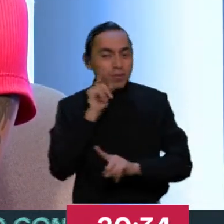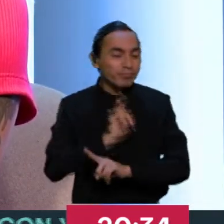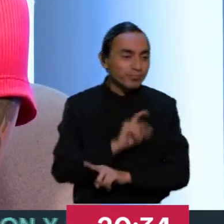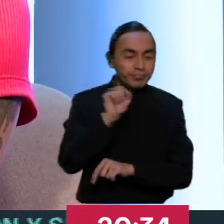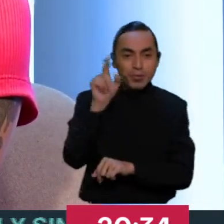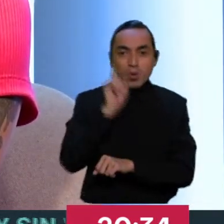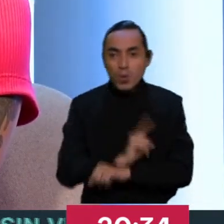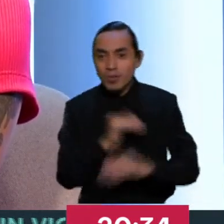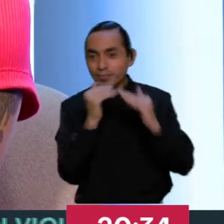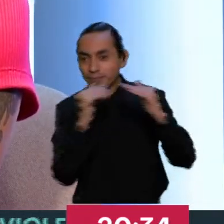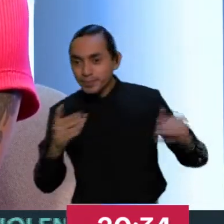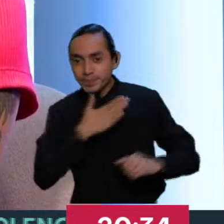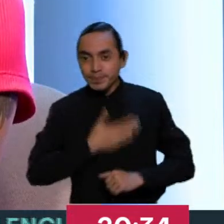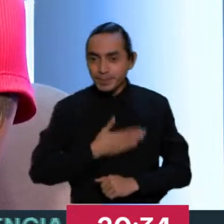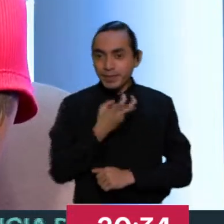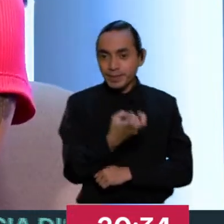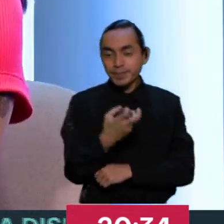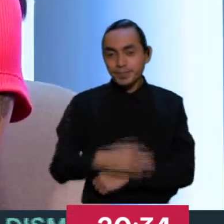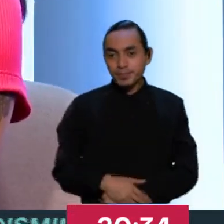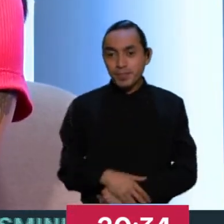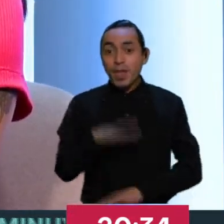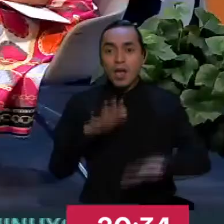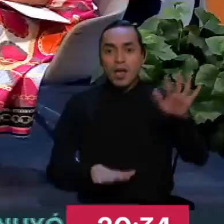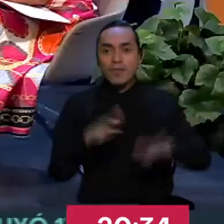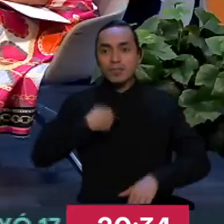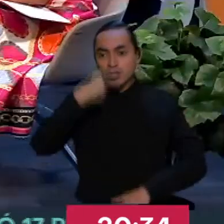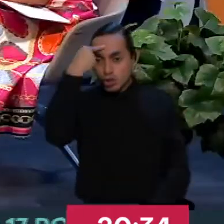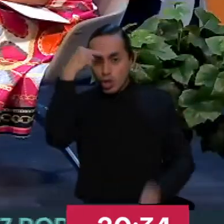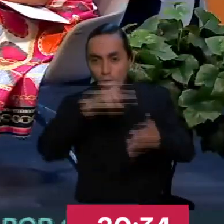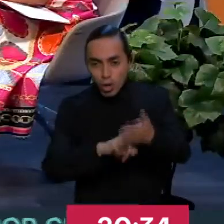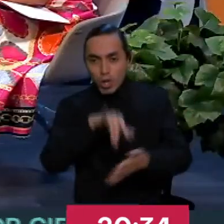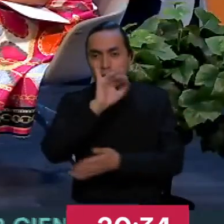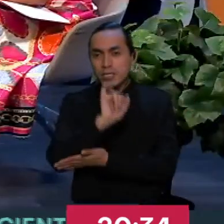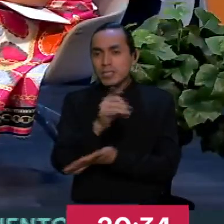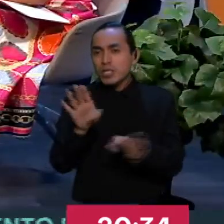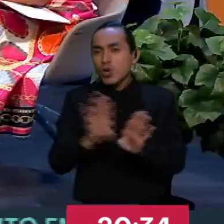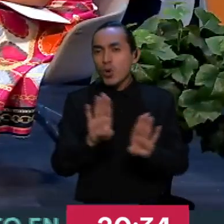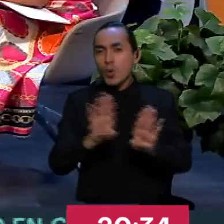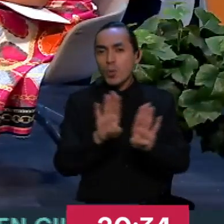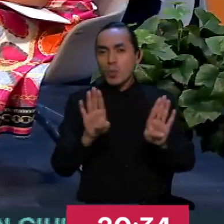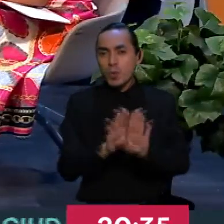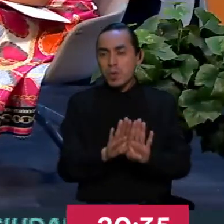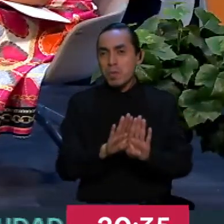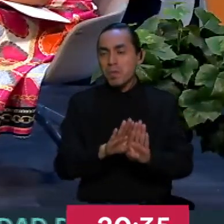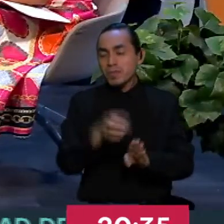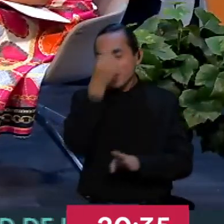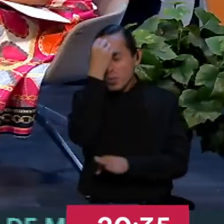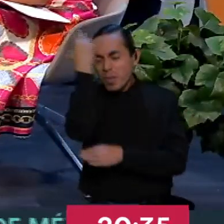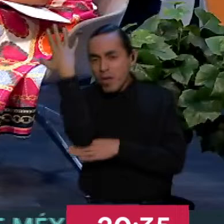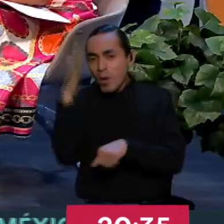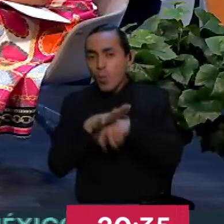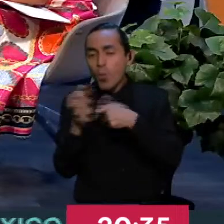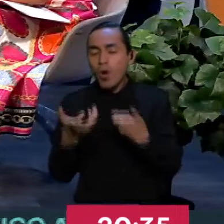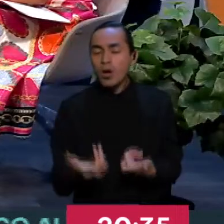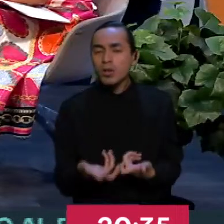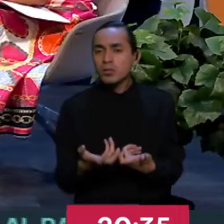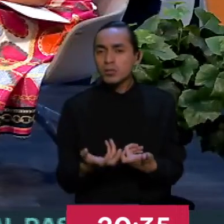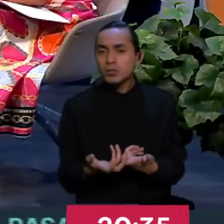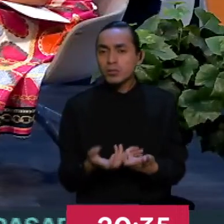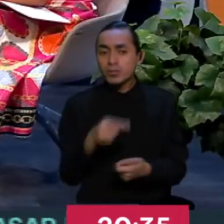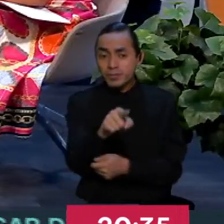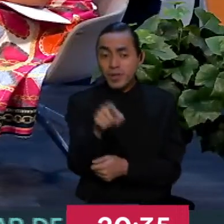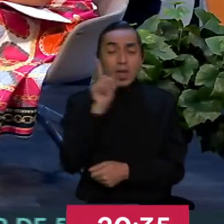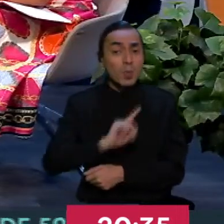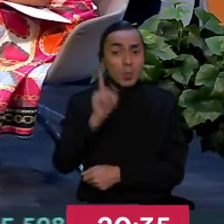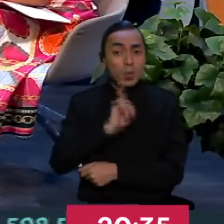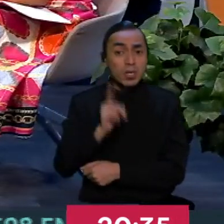equidad, con justicia, etc. Y a veces yo creo que somos un poco, se nos olvida que estas